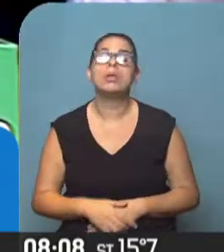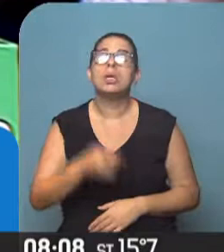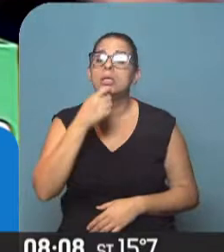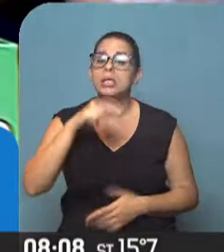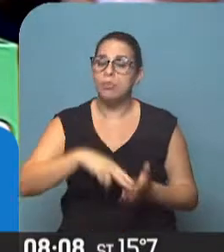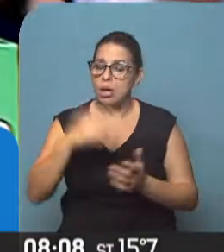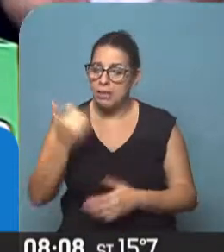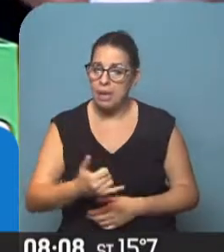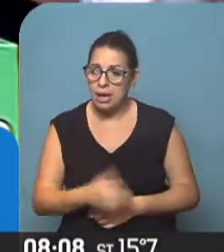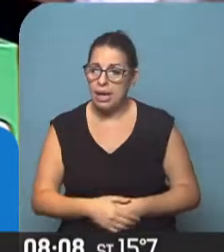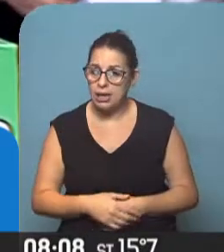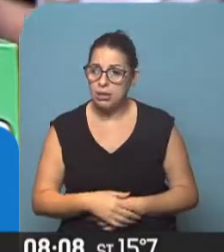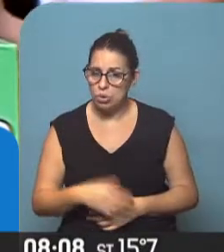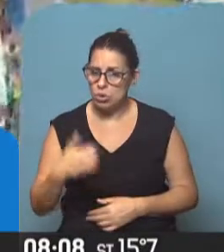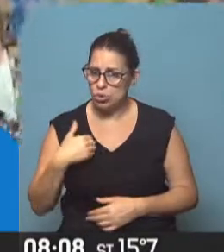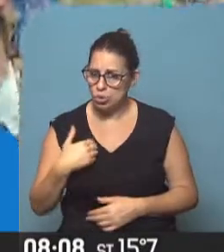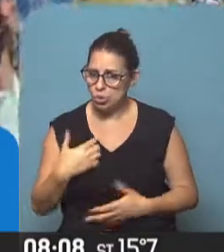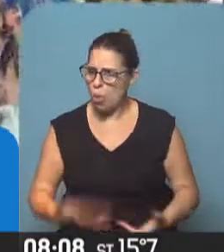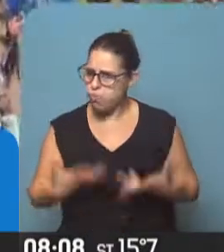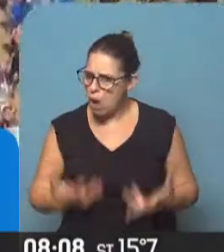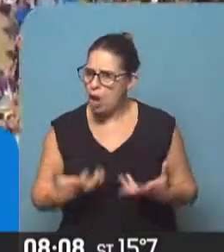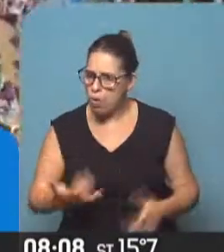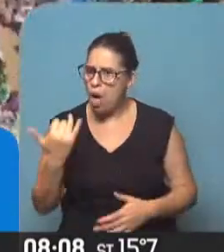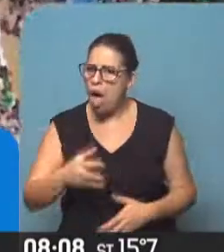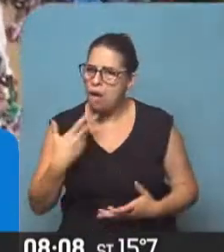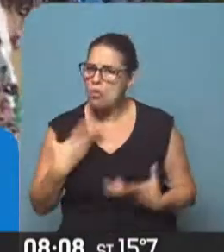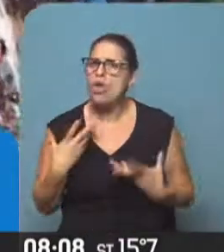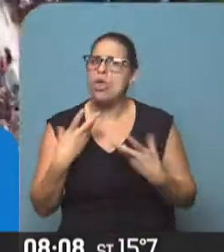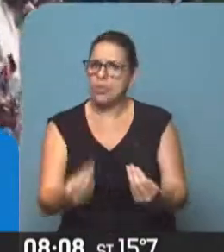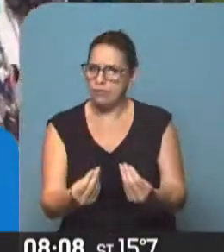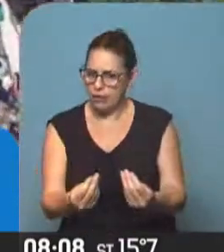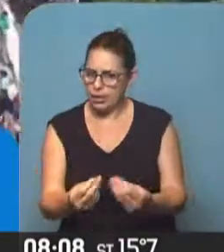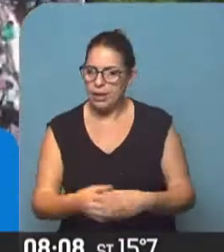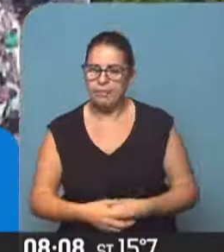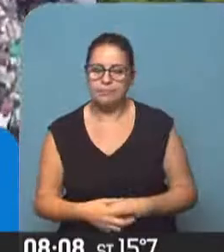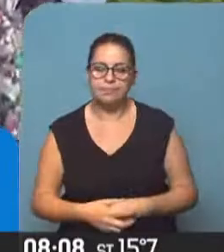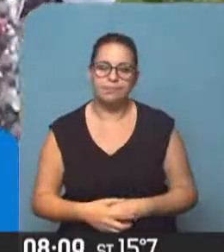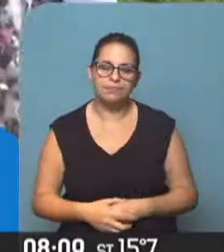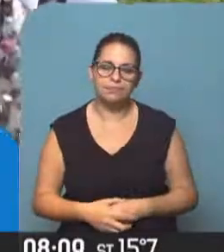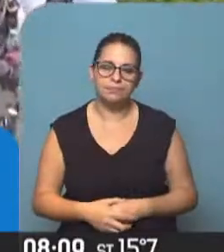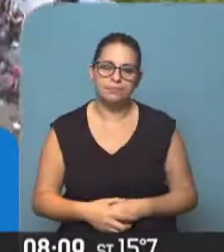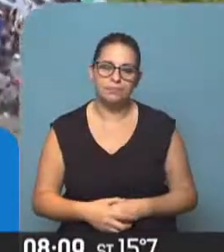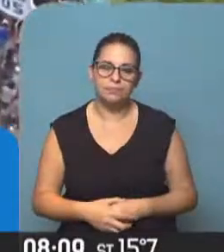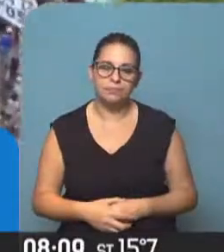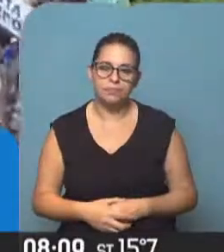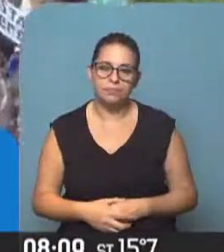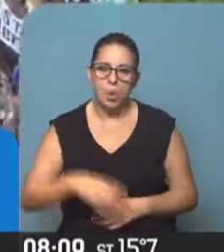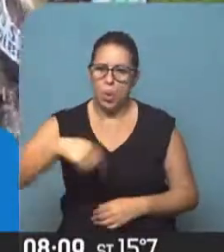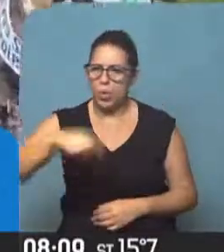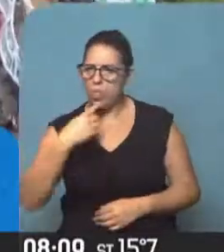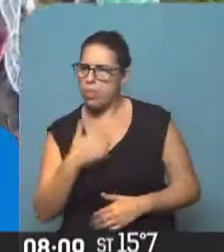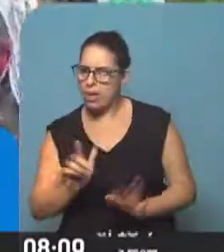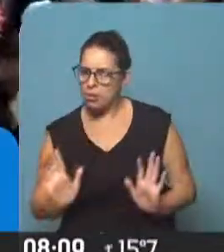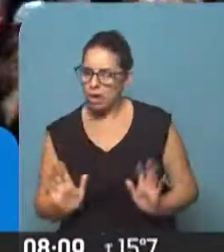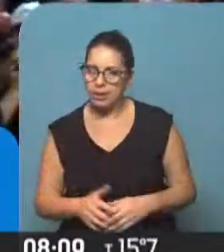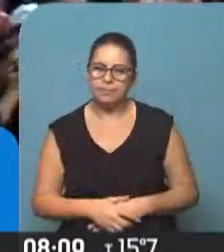problema, tengo la suficiente pelota para defenderme yo solo, compañero. Que no le quepa duda a